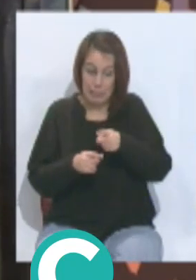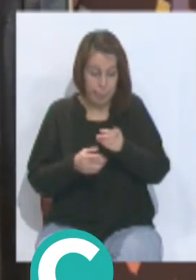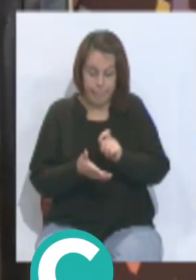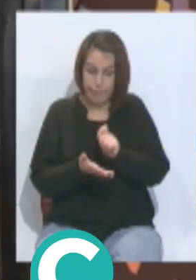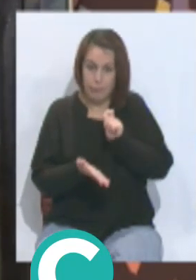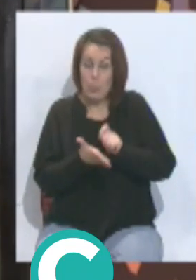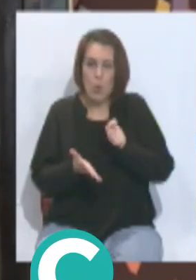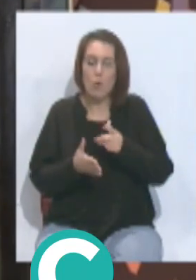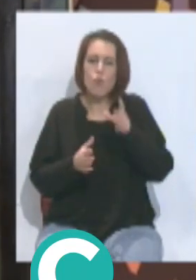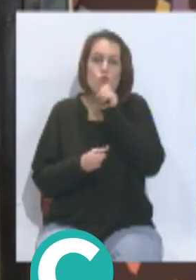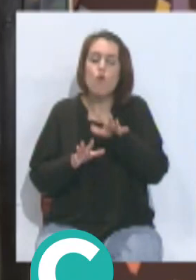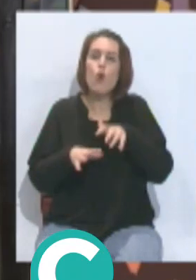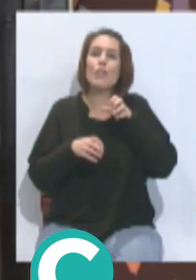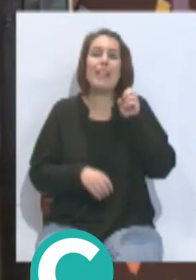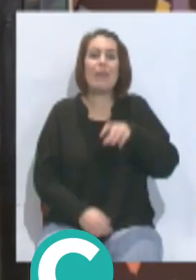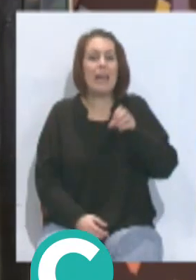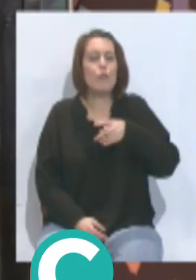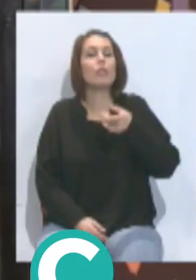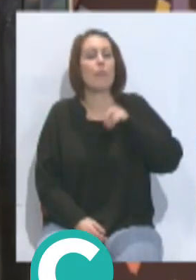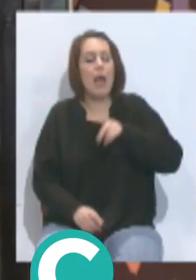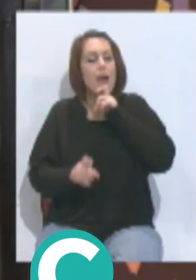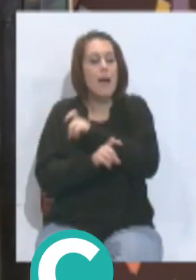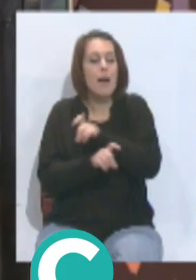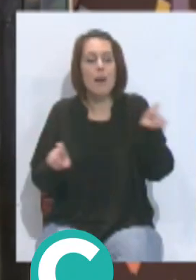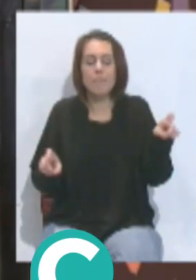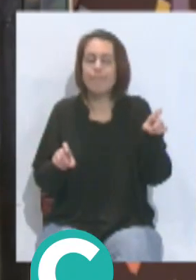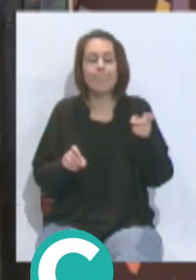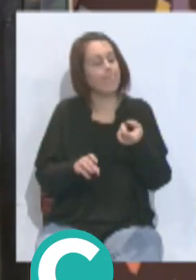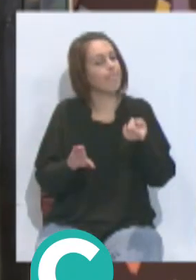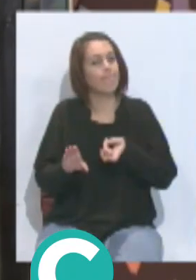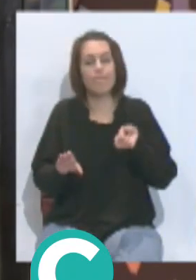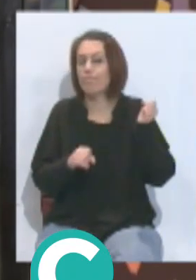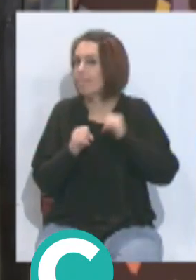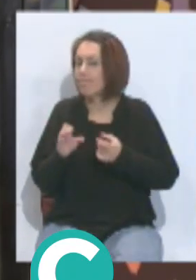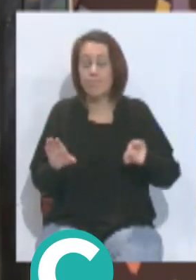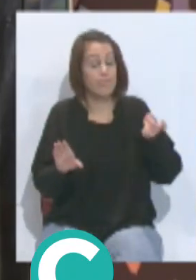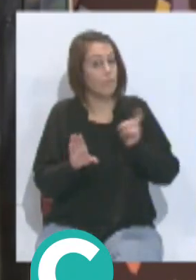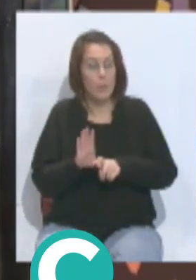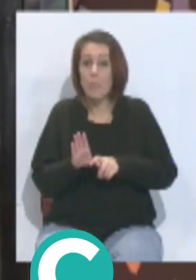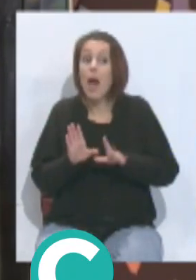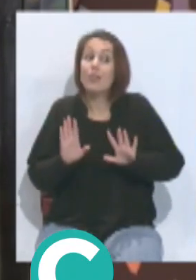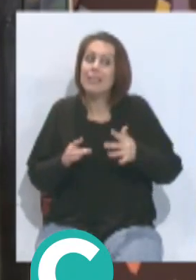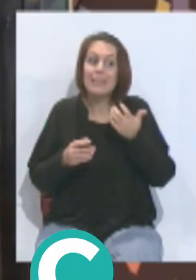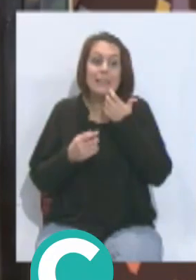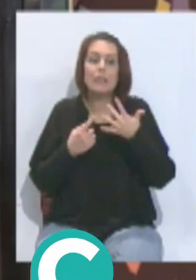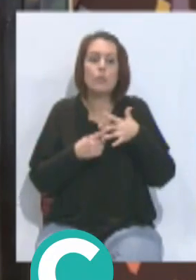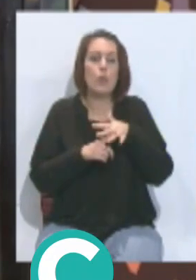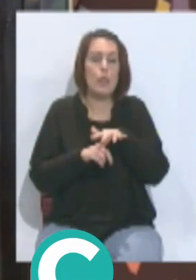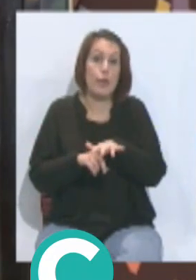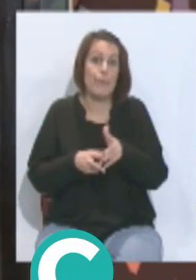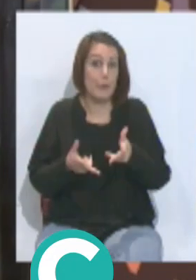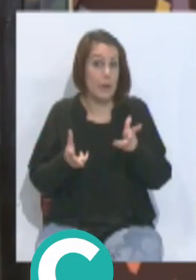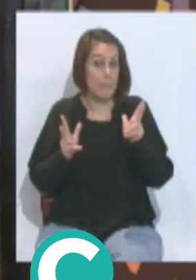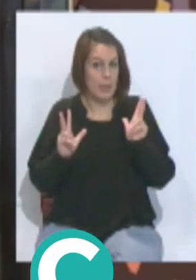rápidamente. El coro de San Fernando también ha anunciado que no participará en el concurso, aunque si las circunstancias sanitarias